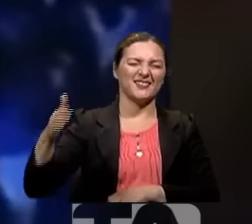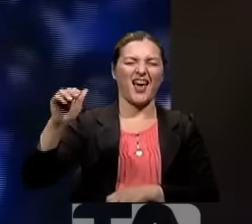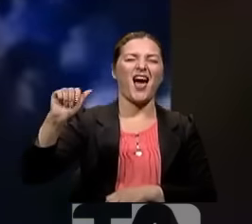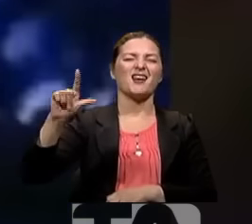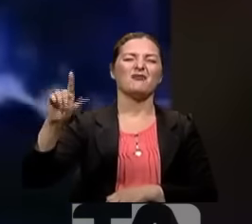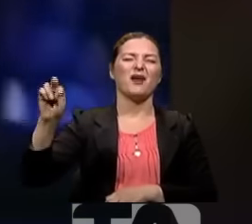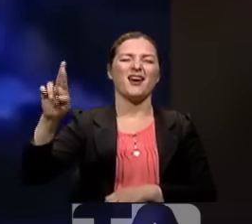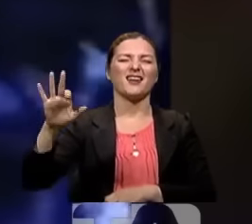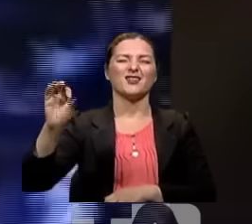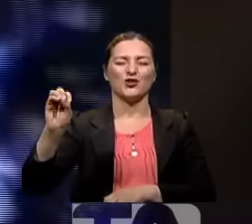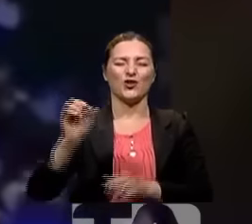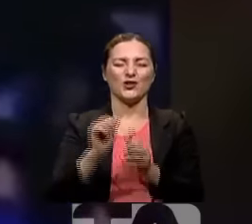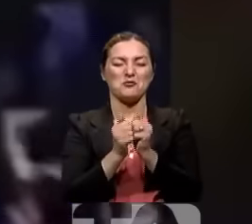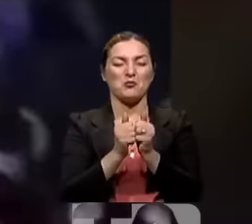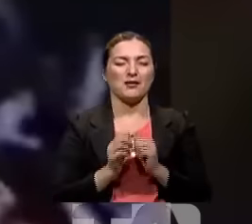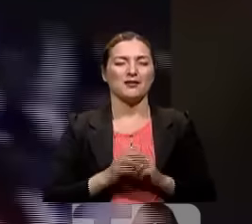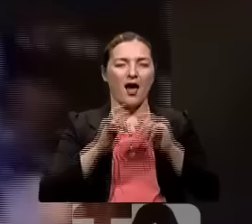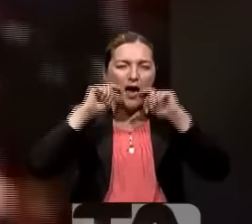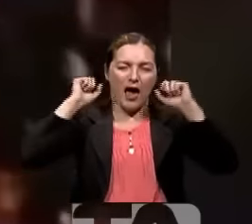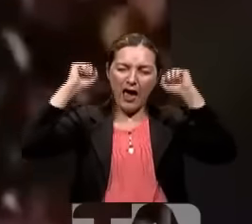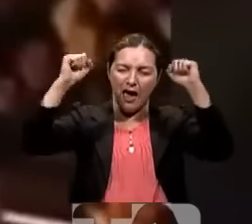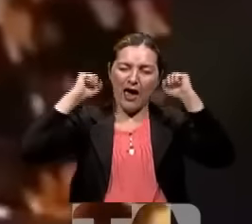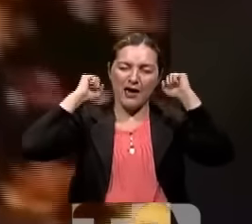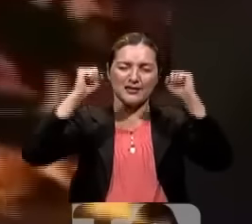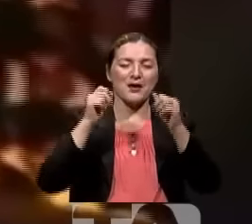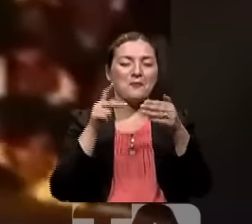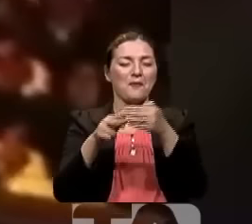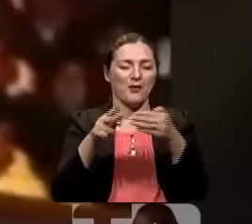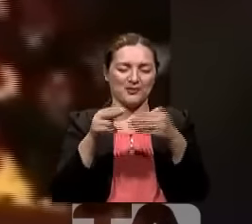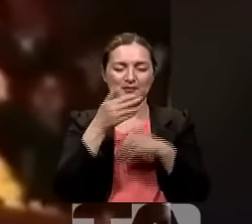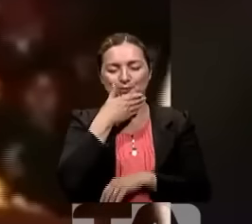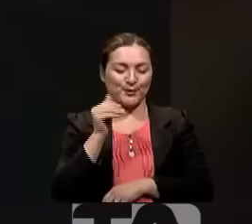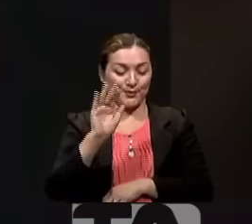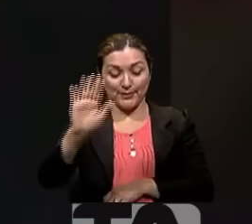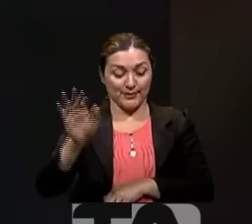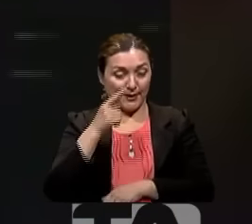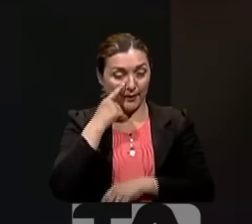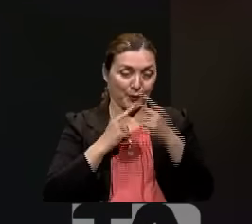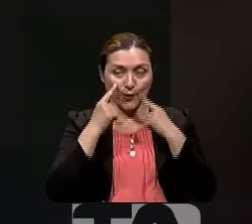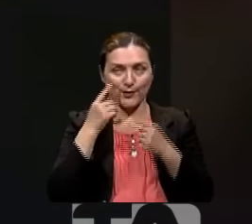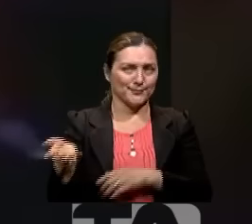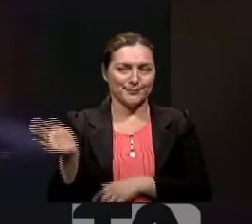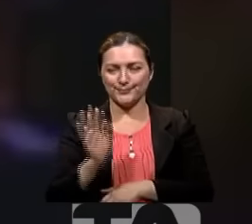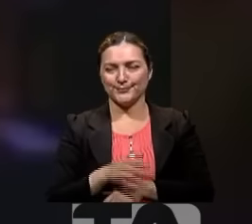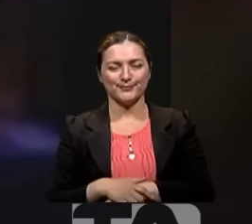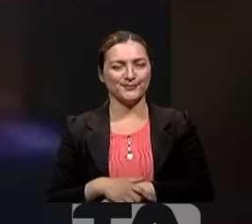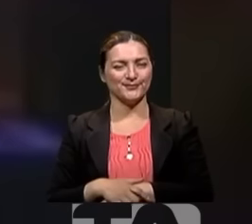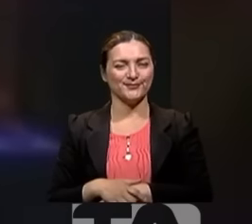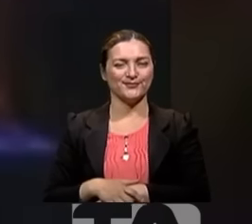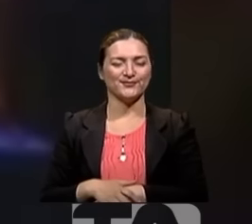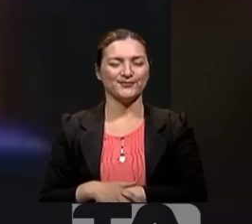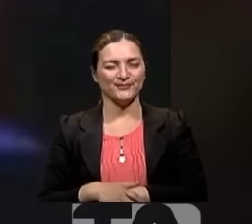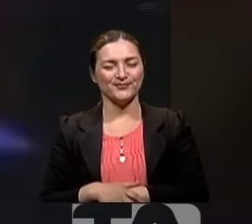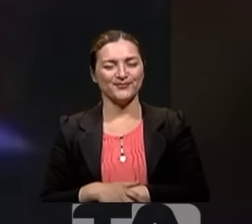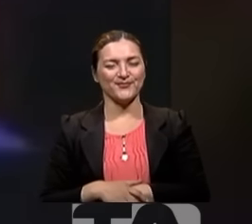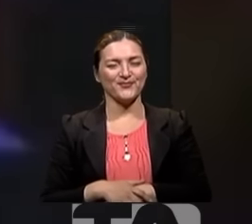¿Con qué canción? Cantando Sufre Mamón. Vamos a la pausa mejor. Deje de llorar, vamos a la pausa. Allá volvemos. Supéralo,